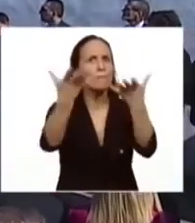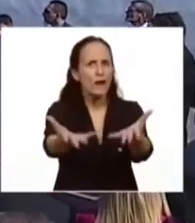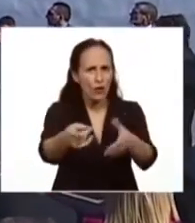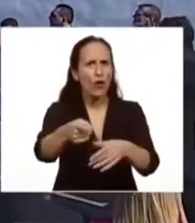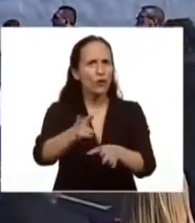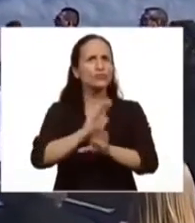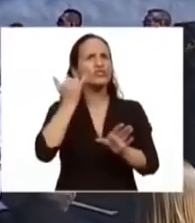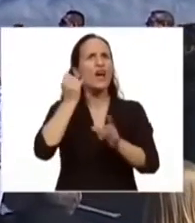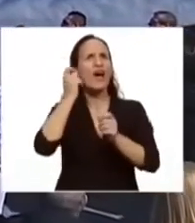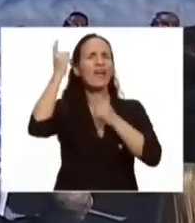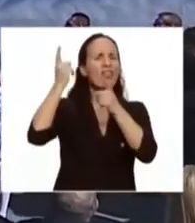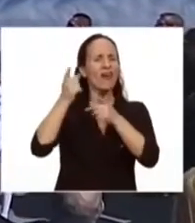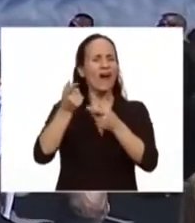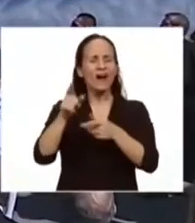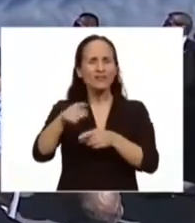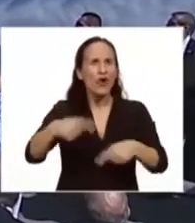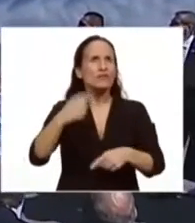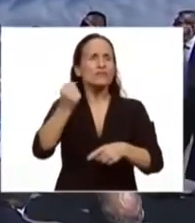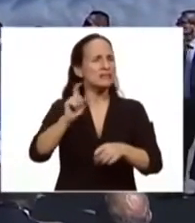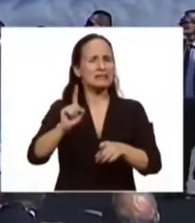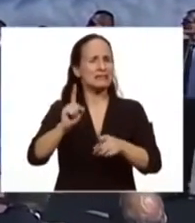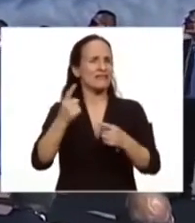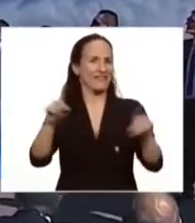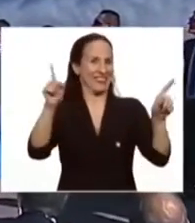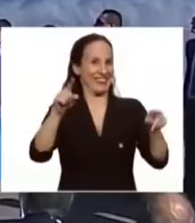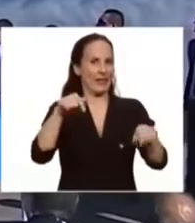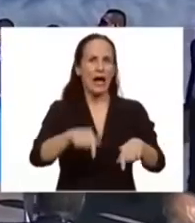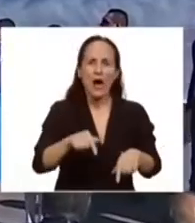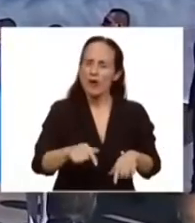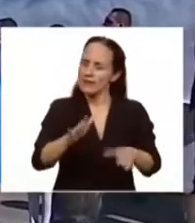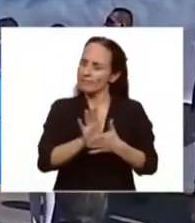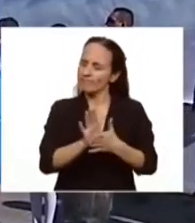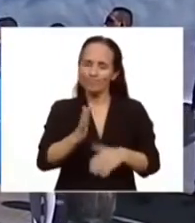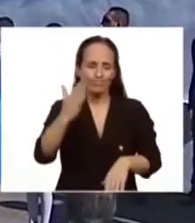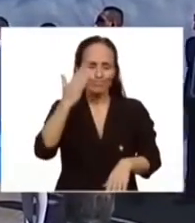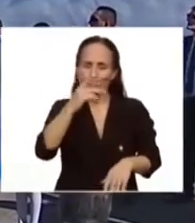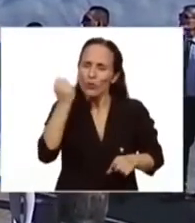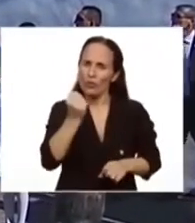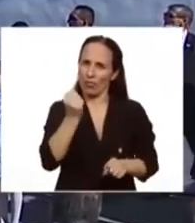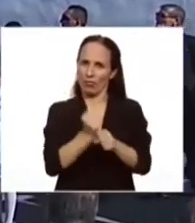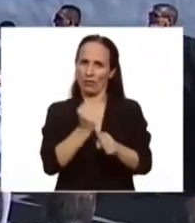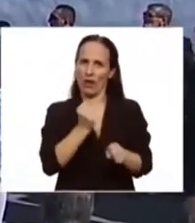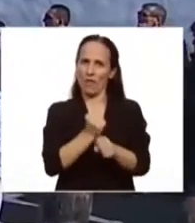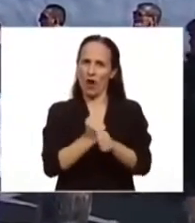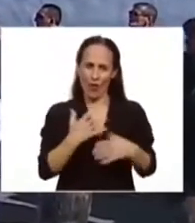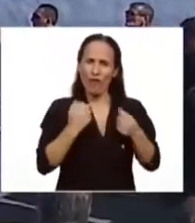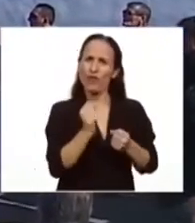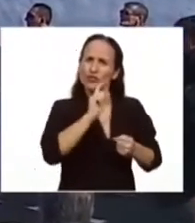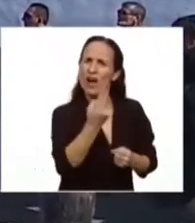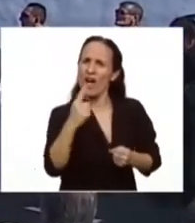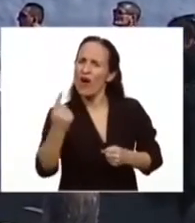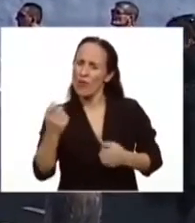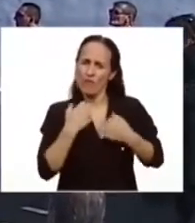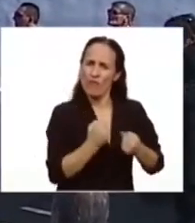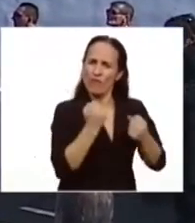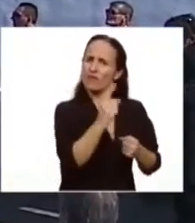valores, con la cultura del trabajo, del esfuerzo personal, del diálogo, después